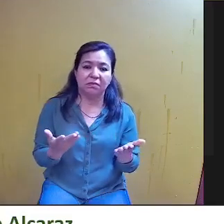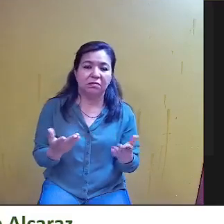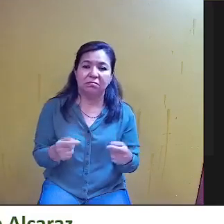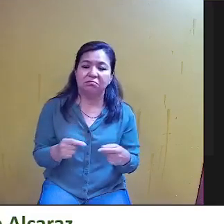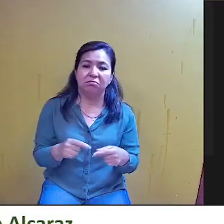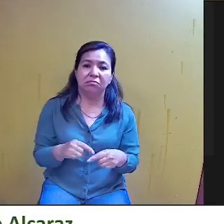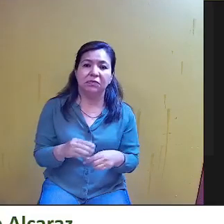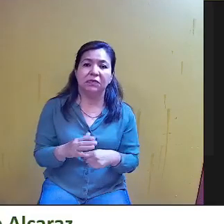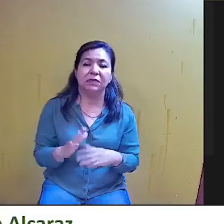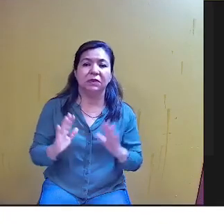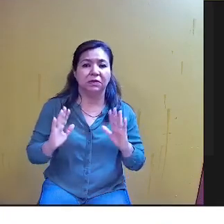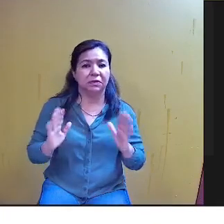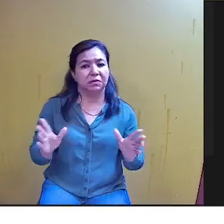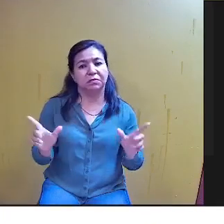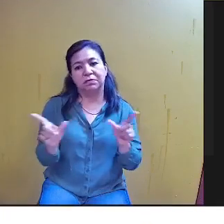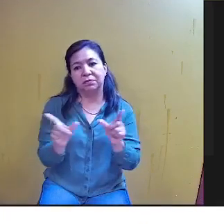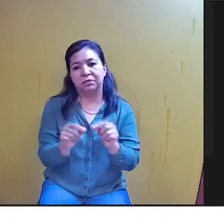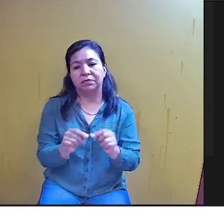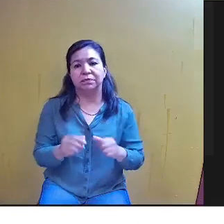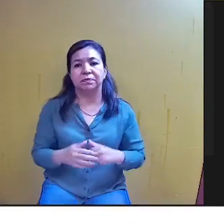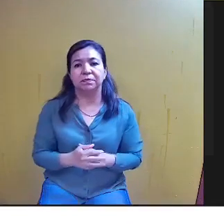infractoras. Es cuanto, muchas gracias.